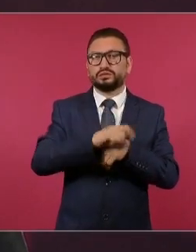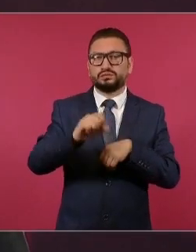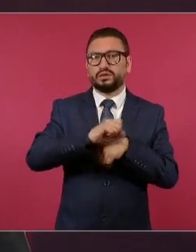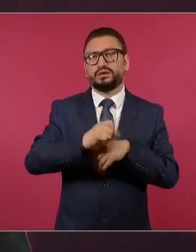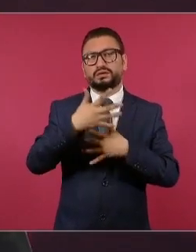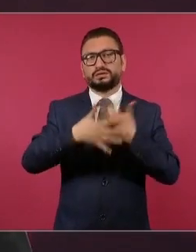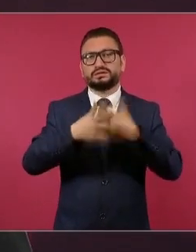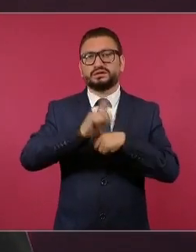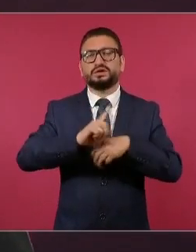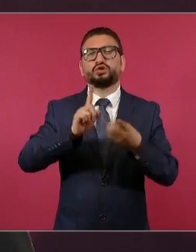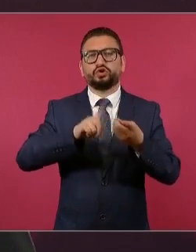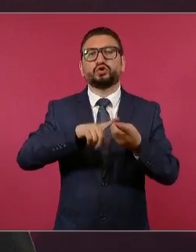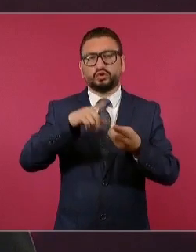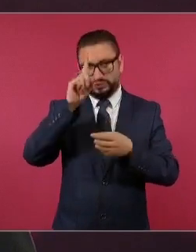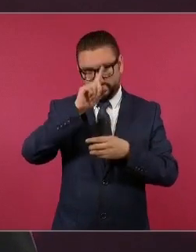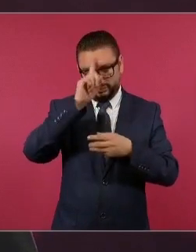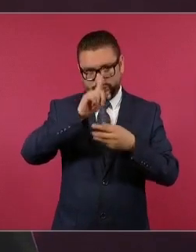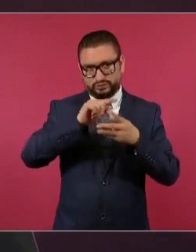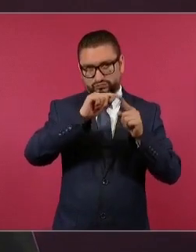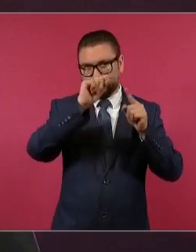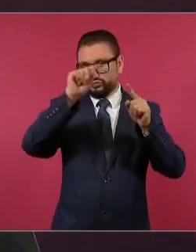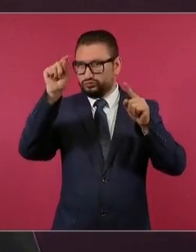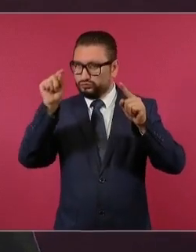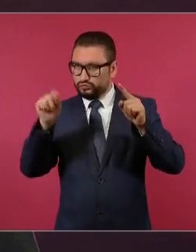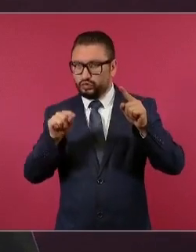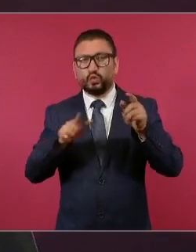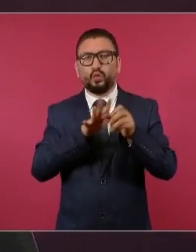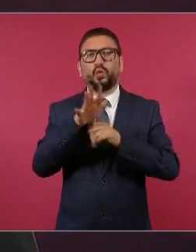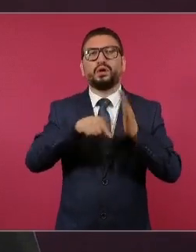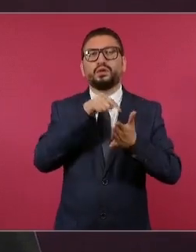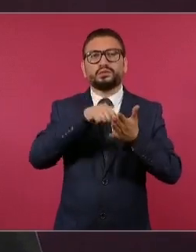a dónde ir, qué ver.